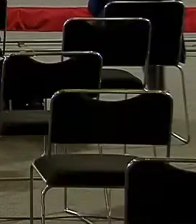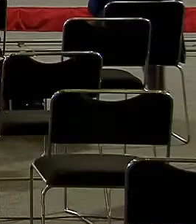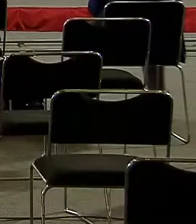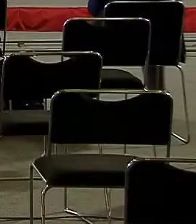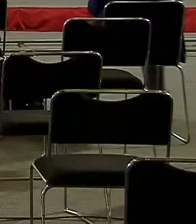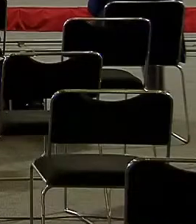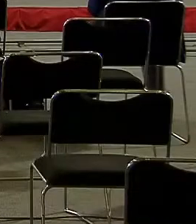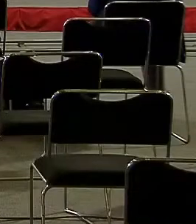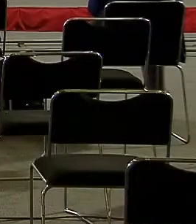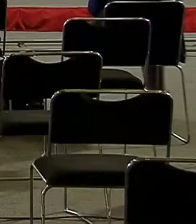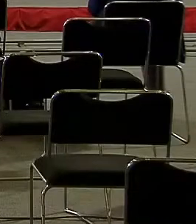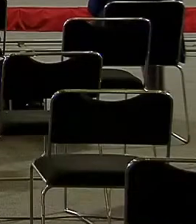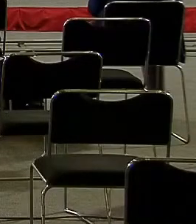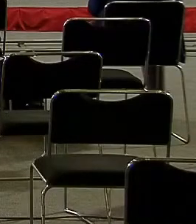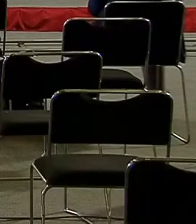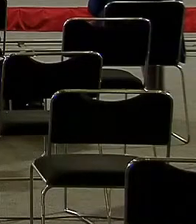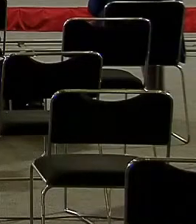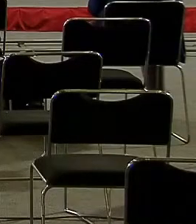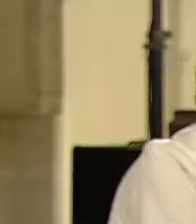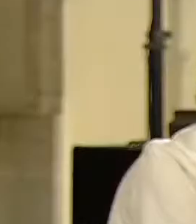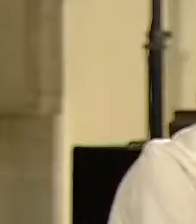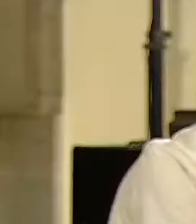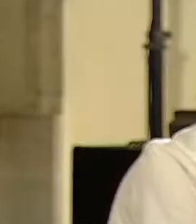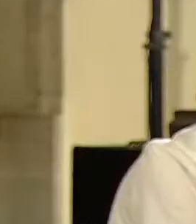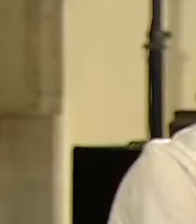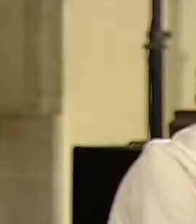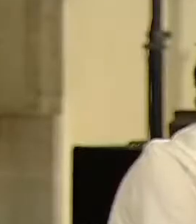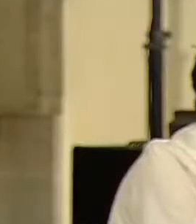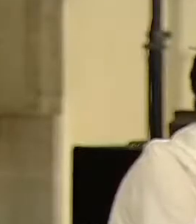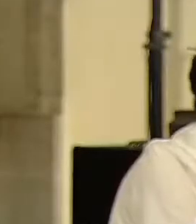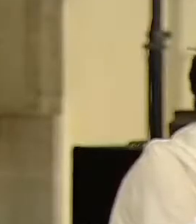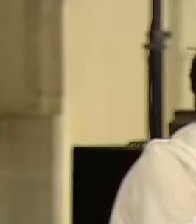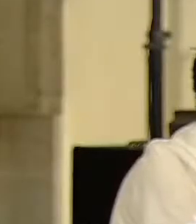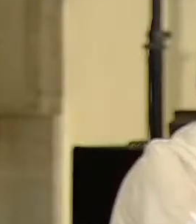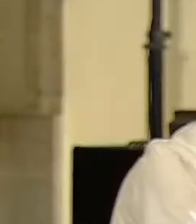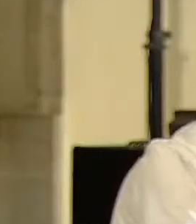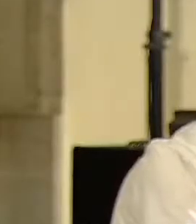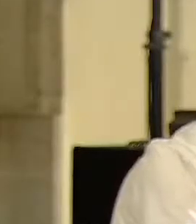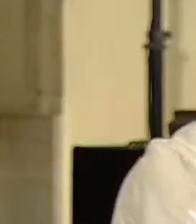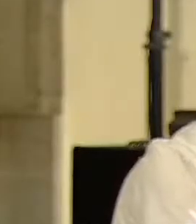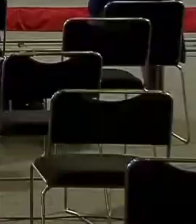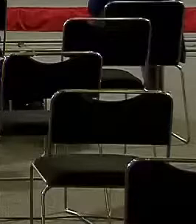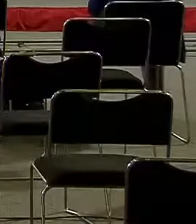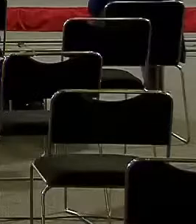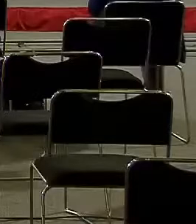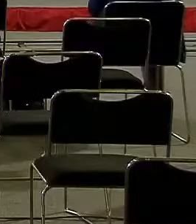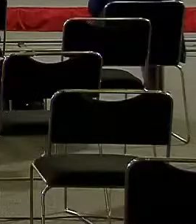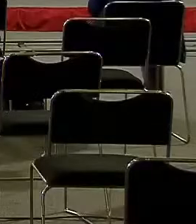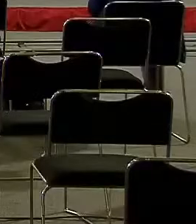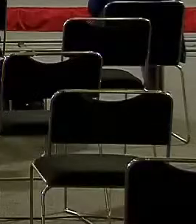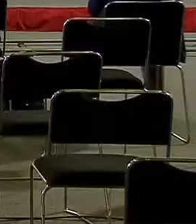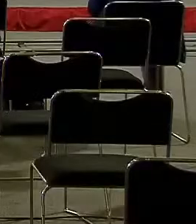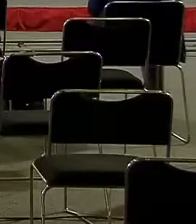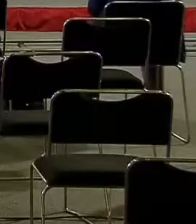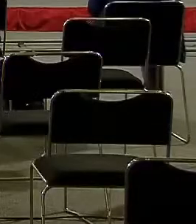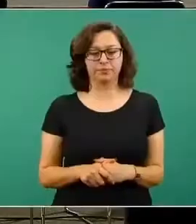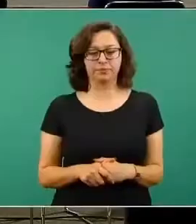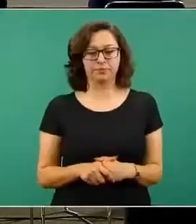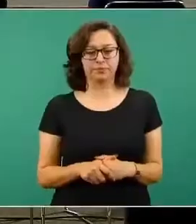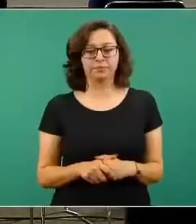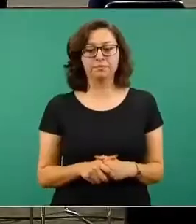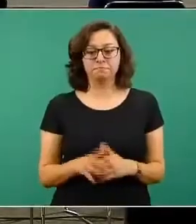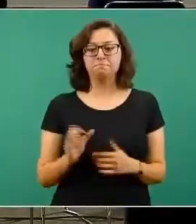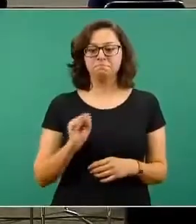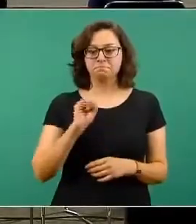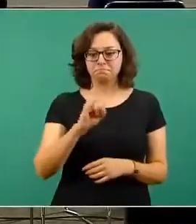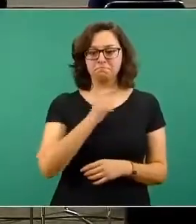debemos de tomar precisamente para guardar la sana distancia. ¿Cómo se trabajó en esa área? Claro, con mucho gusto. De